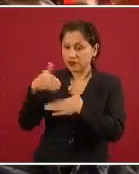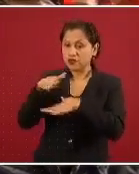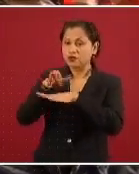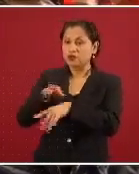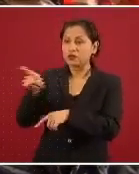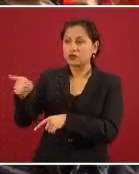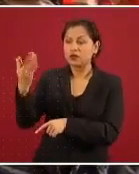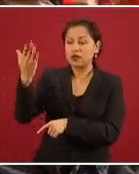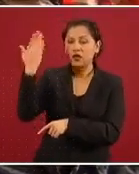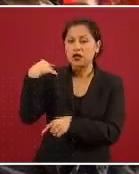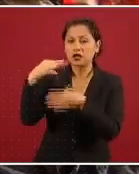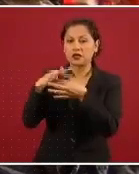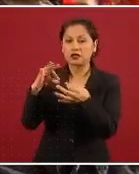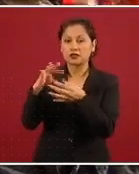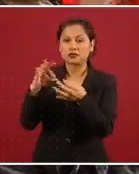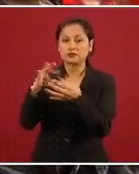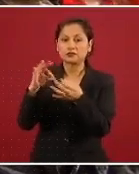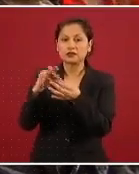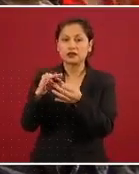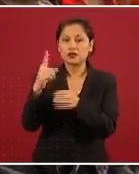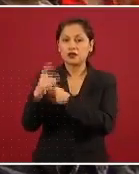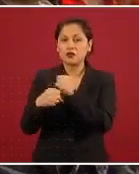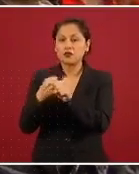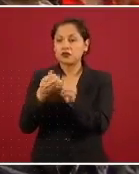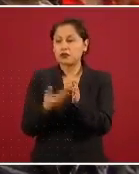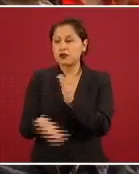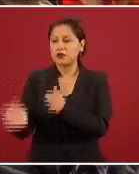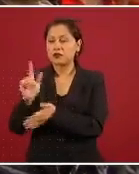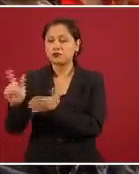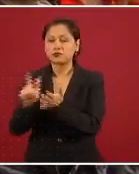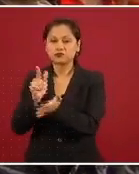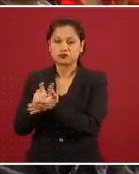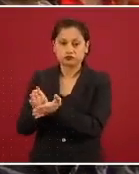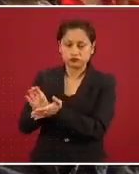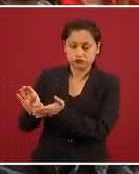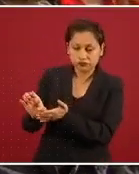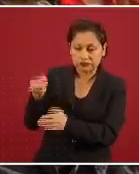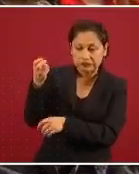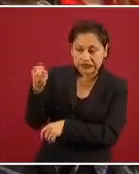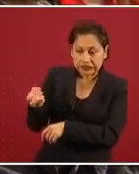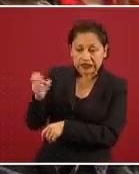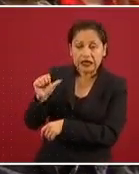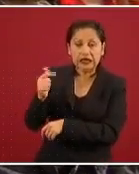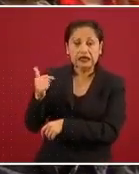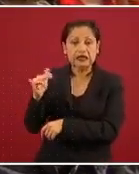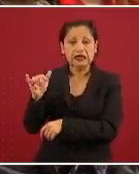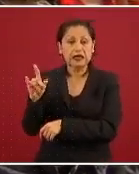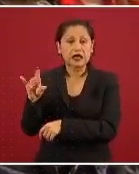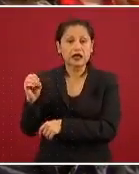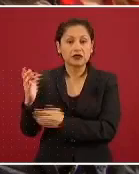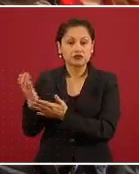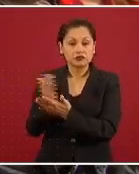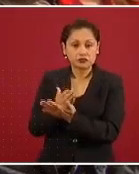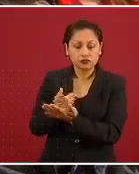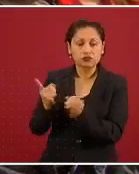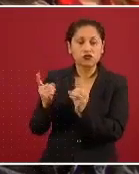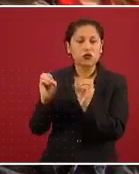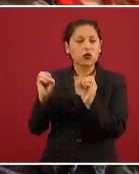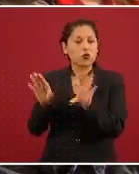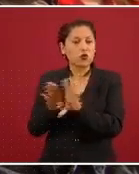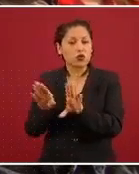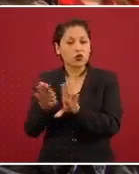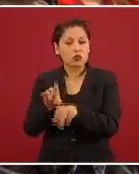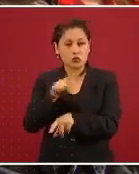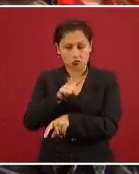aguinaldo, eliminarlos, ¿usted combinaría también a los diputados o a los legisladores a que no se apliquen estos, que no se aprueben